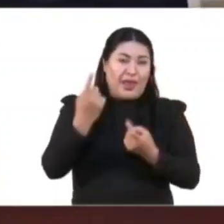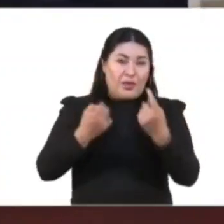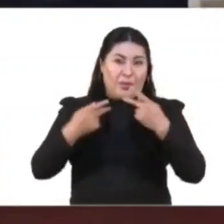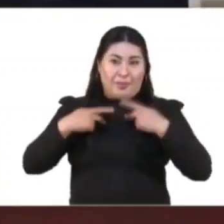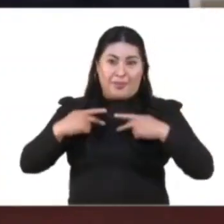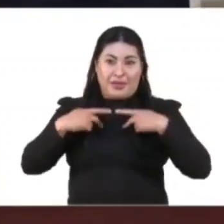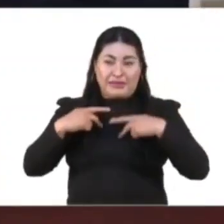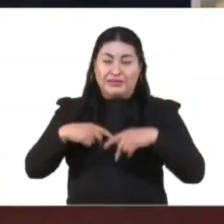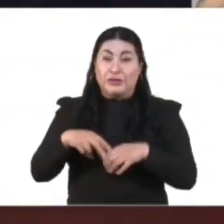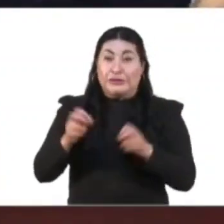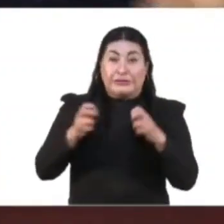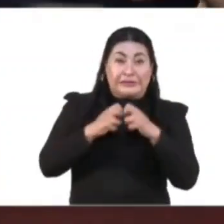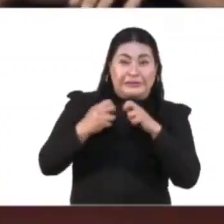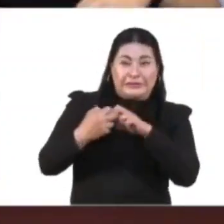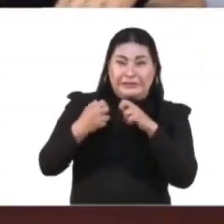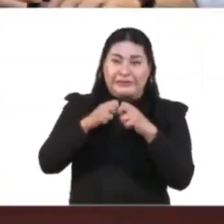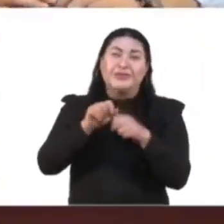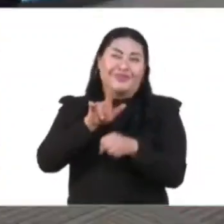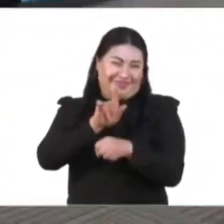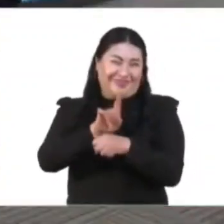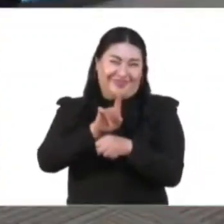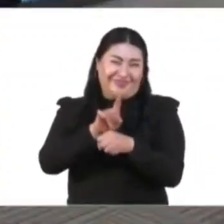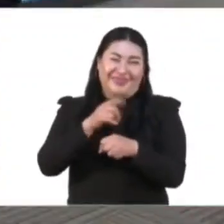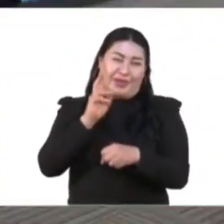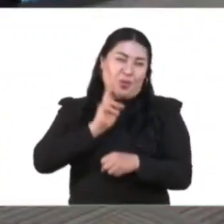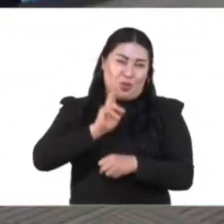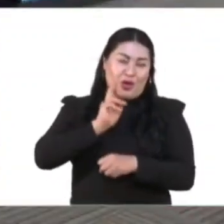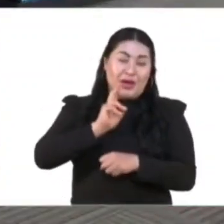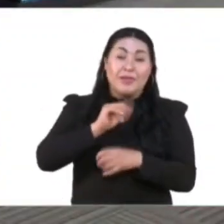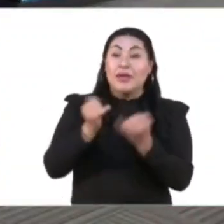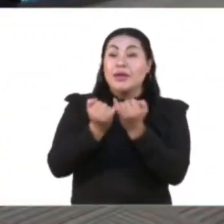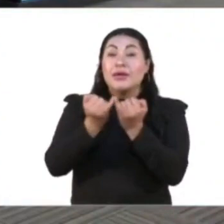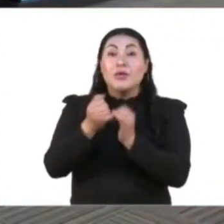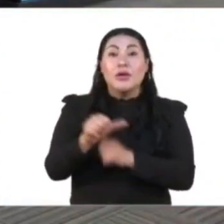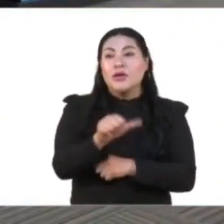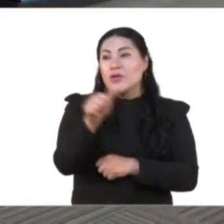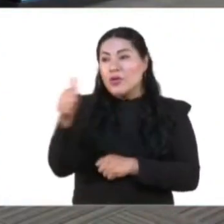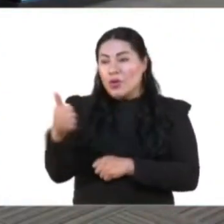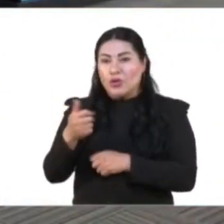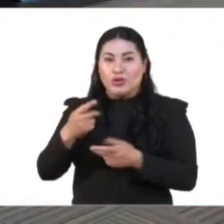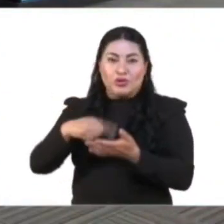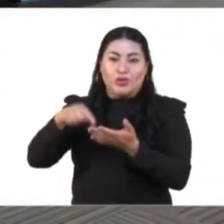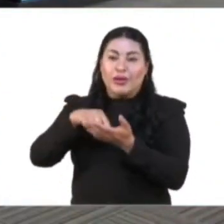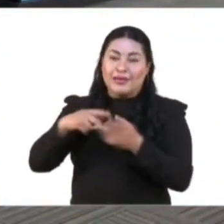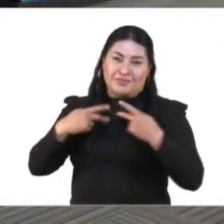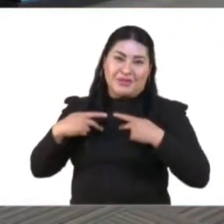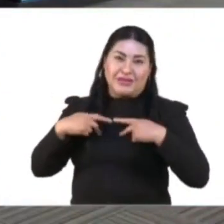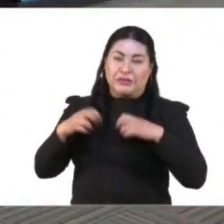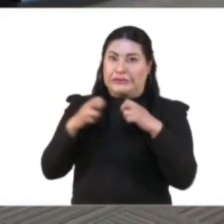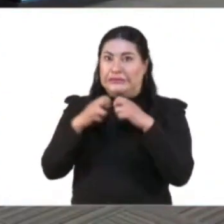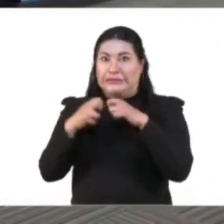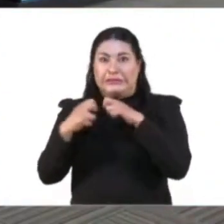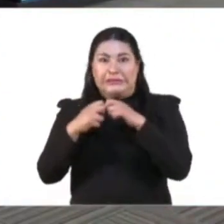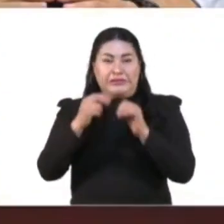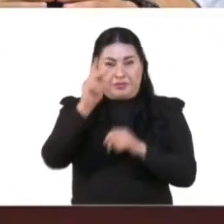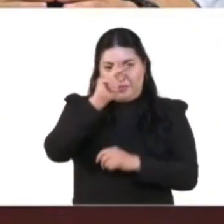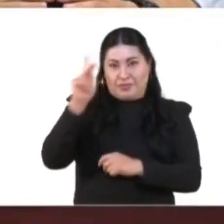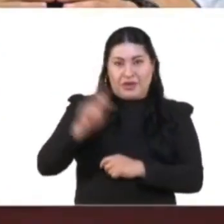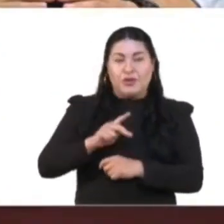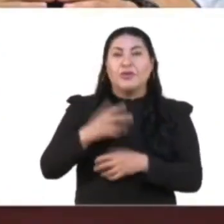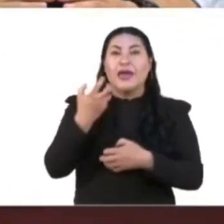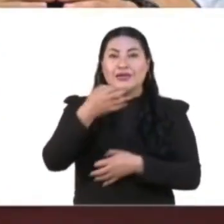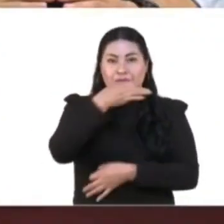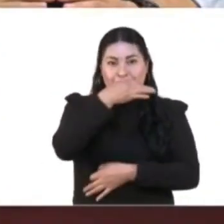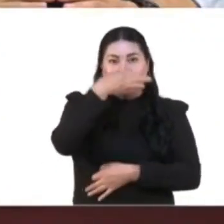nerviosa, a diferencia de otras ocasiones donde hubo mayor crisis nerviosa. Este sería el informe